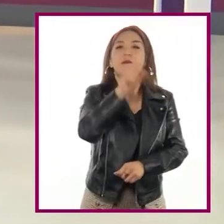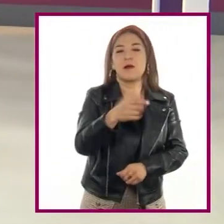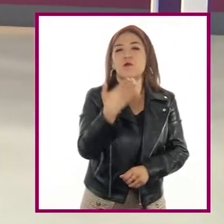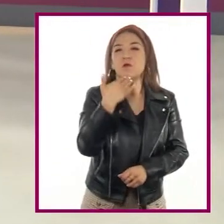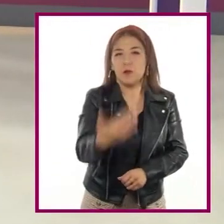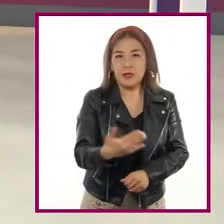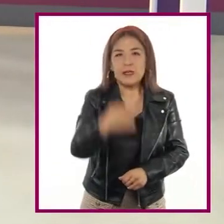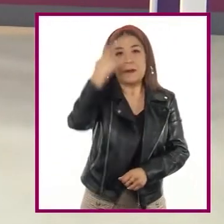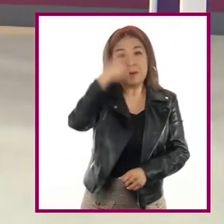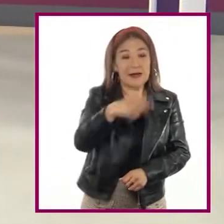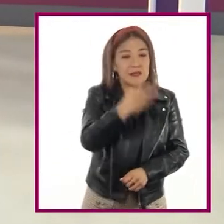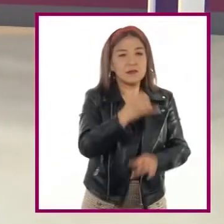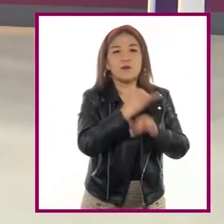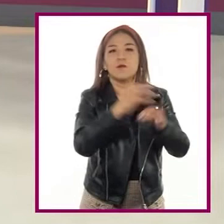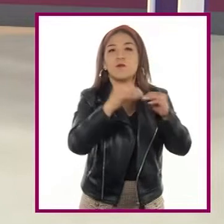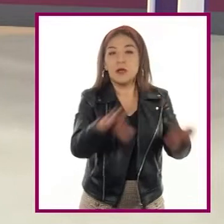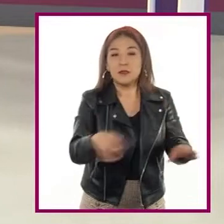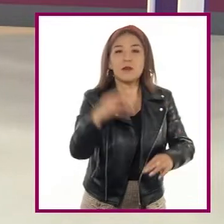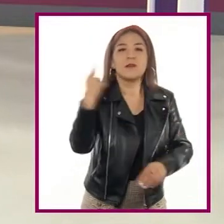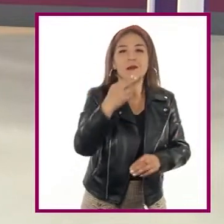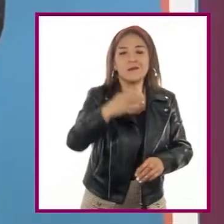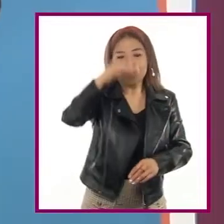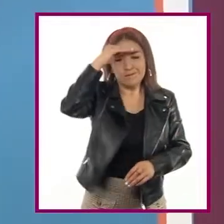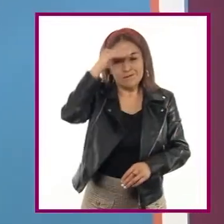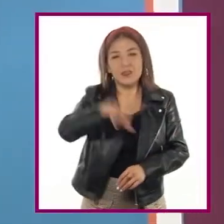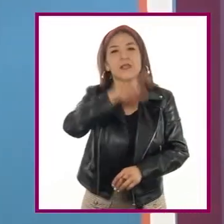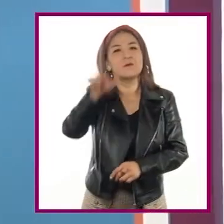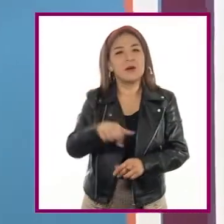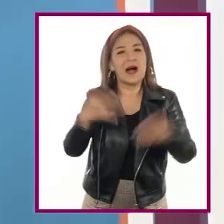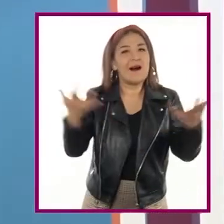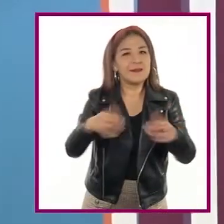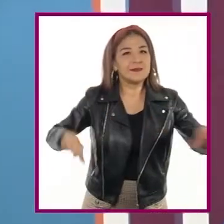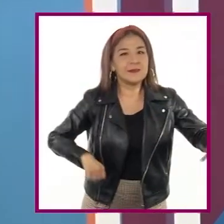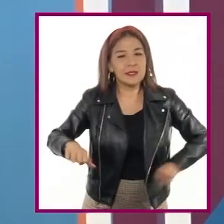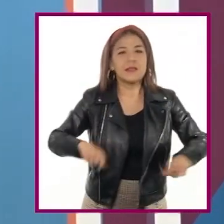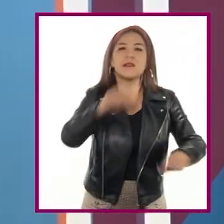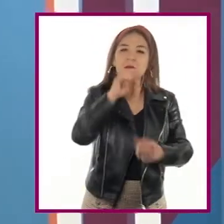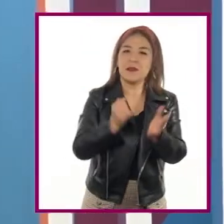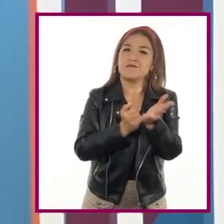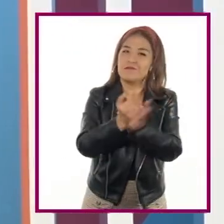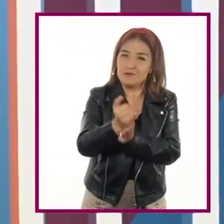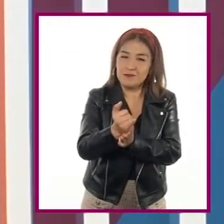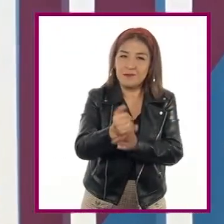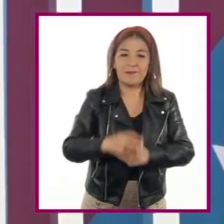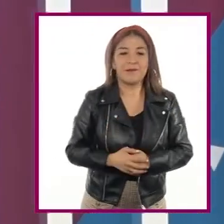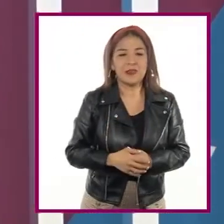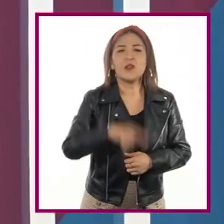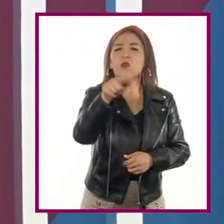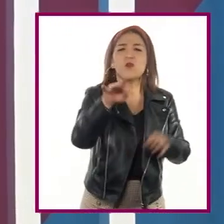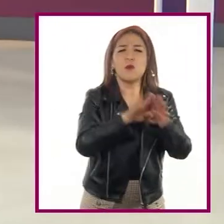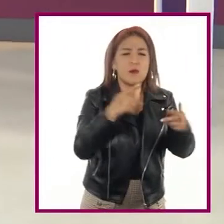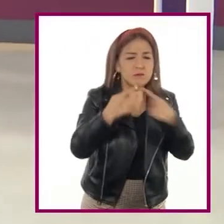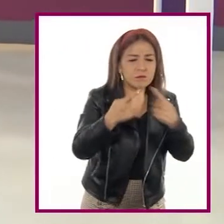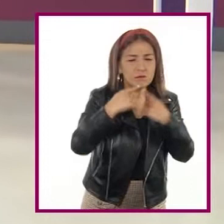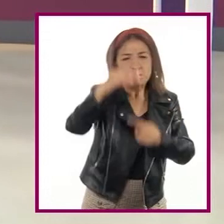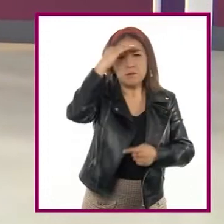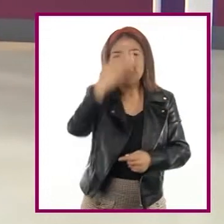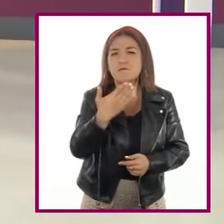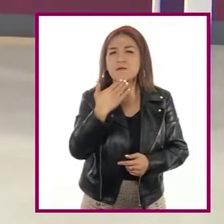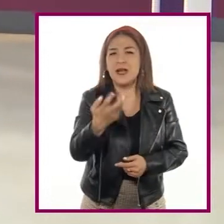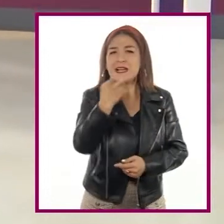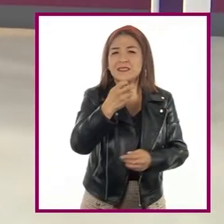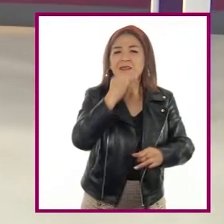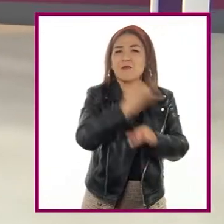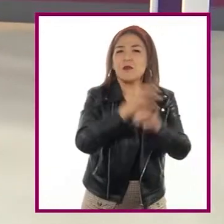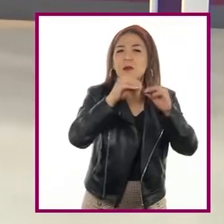información es indispensable para decidir y actuar. Pero, ¿cómo podemos analizar críticamente la información?